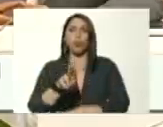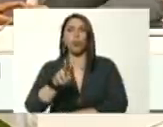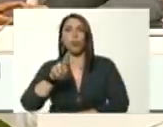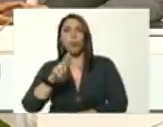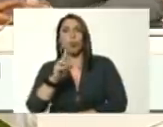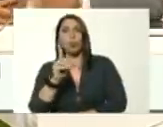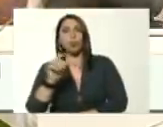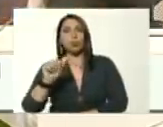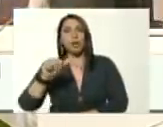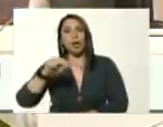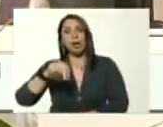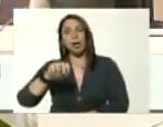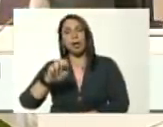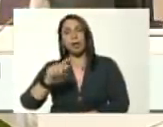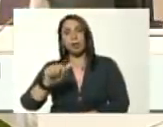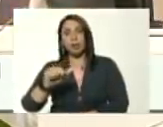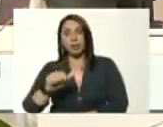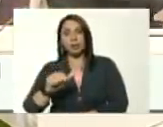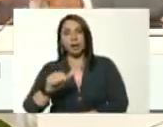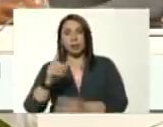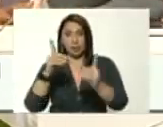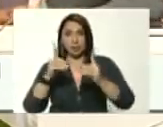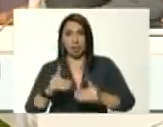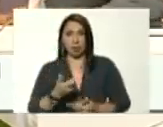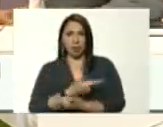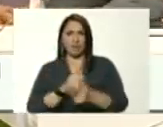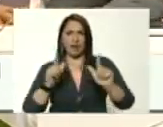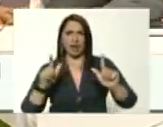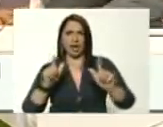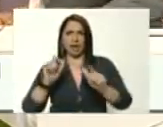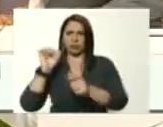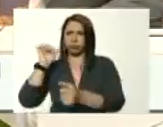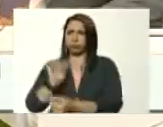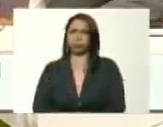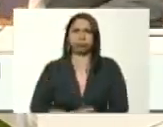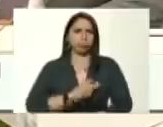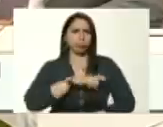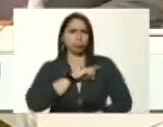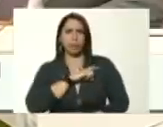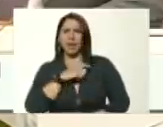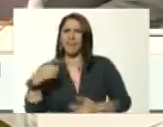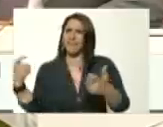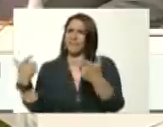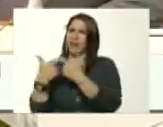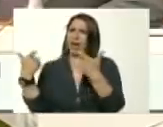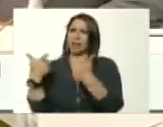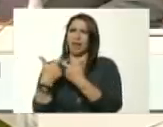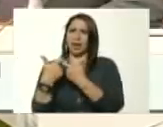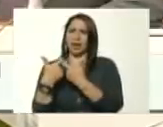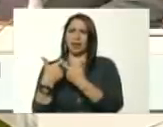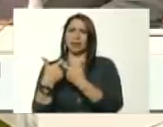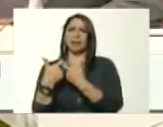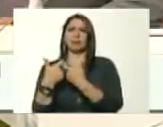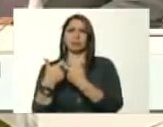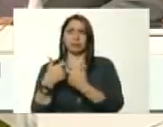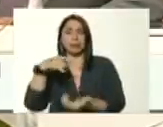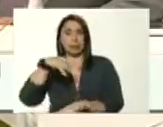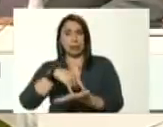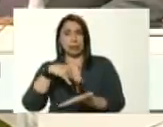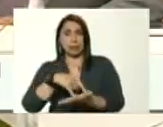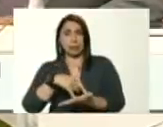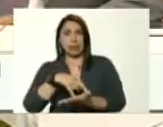liberarse del yugo español y lo que fue cada huevo la batalla de carabobo del 24 de junio del 21 de